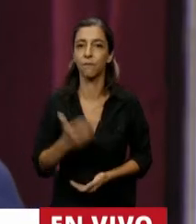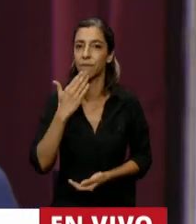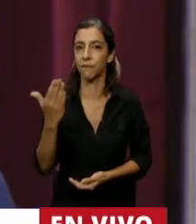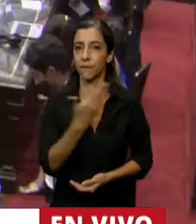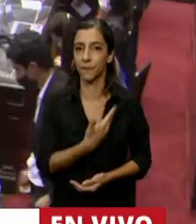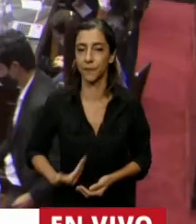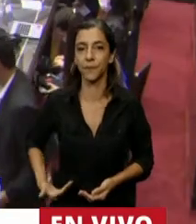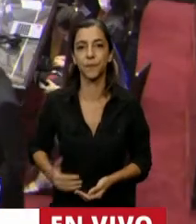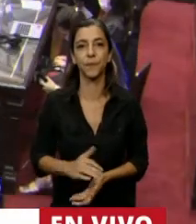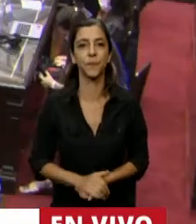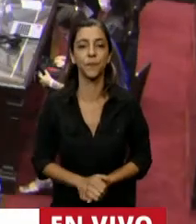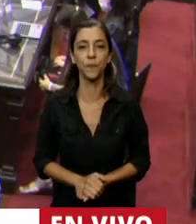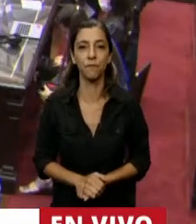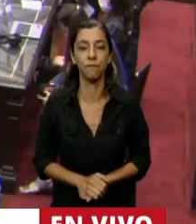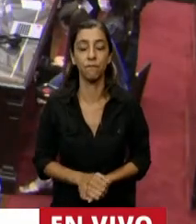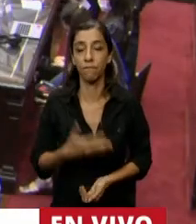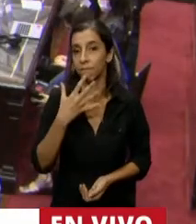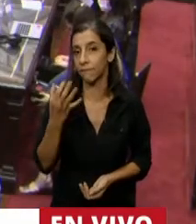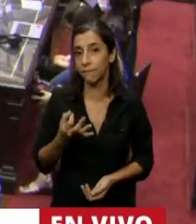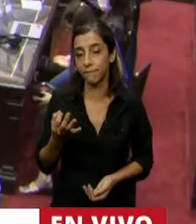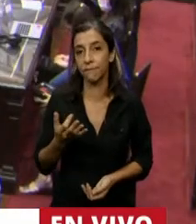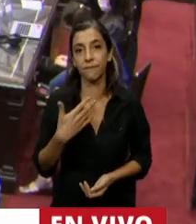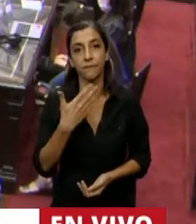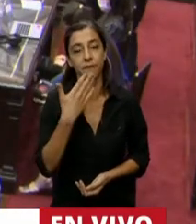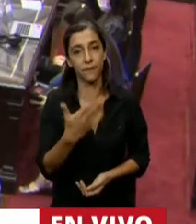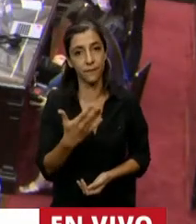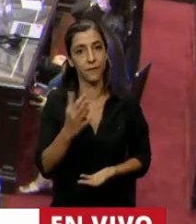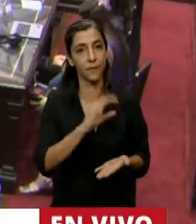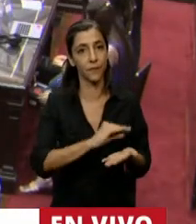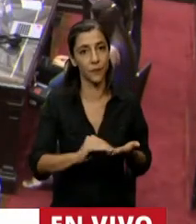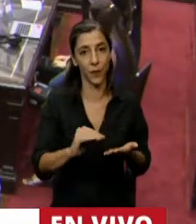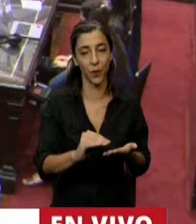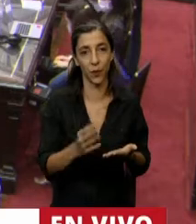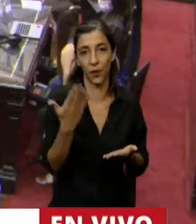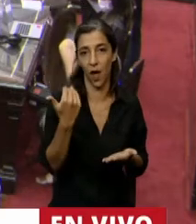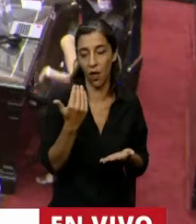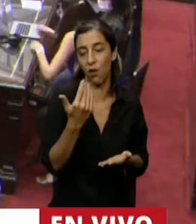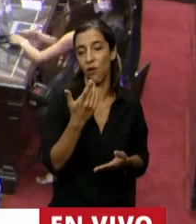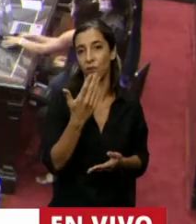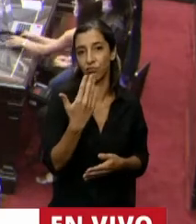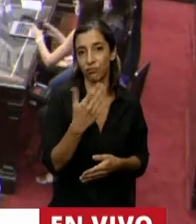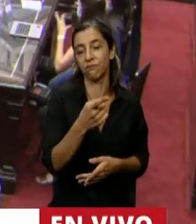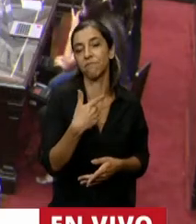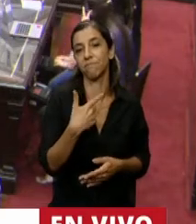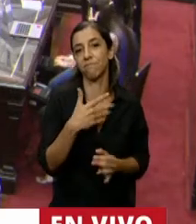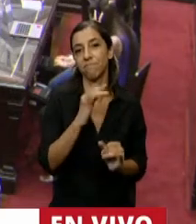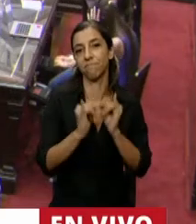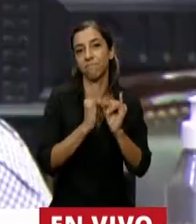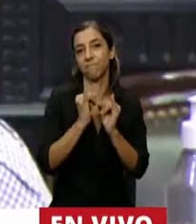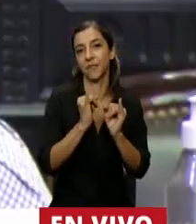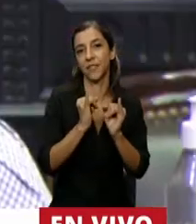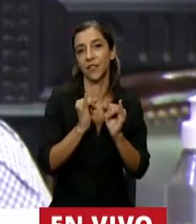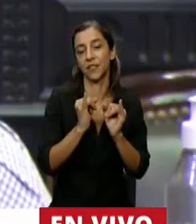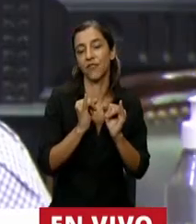Gracias, presidente. La verdad le agradezco al diputado propinante que nos dio una lección